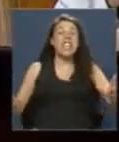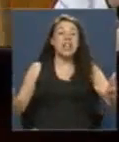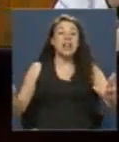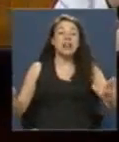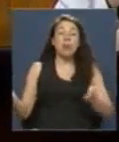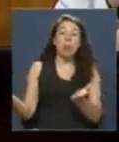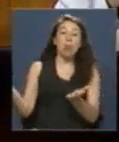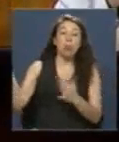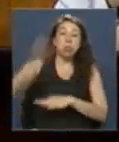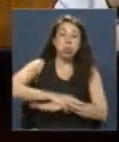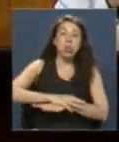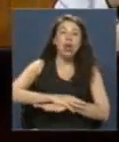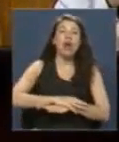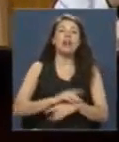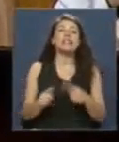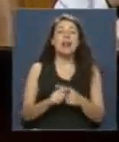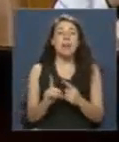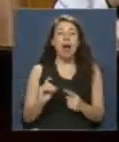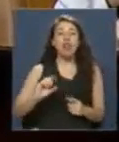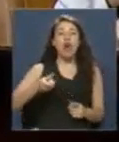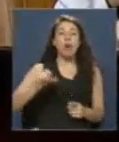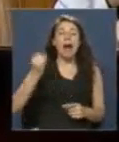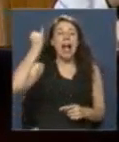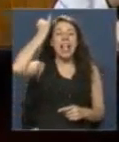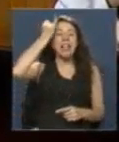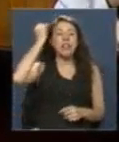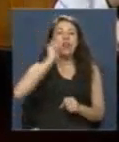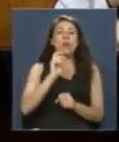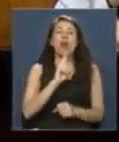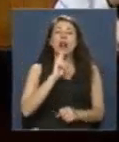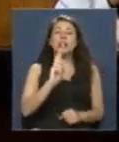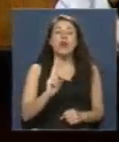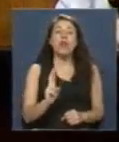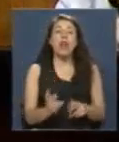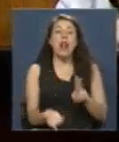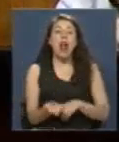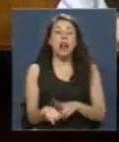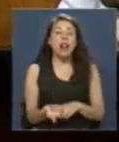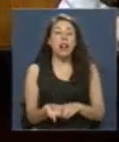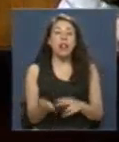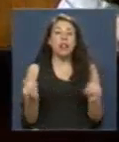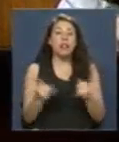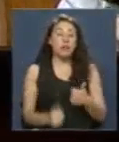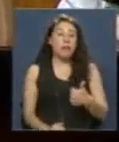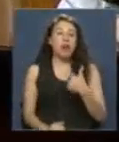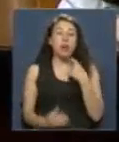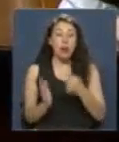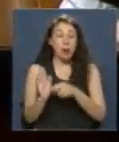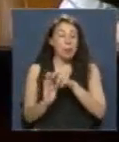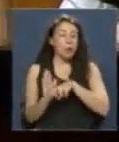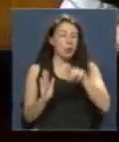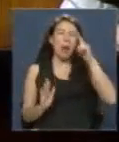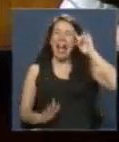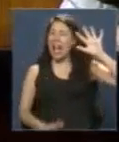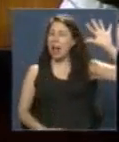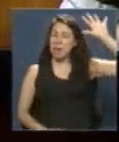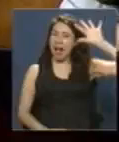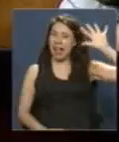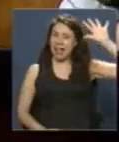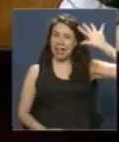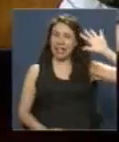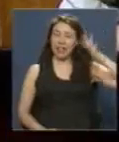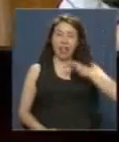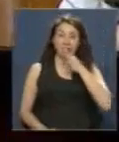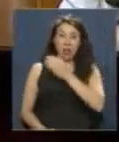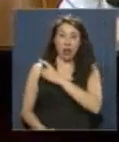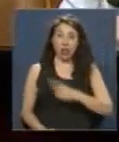ideológicos que nos impedían responder a la realidad de manera adecuada. Porque este proyecto, imagínense ustedes, lo decía